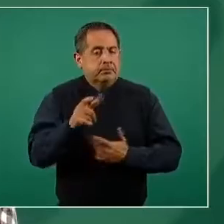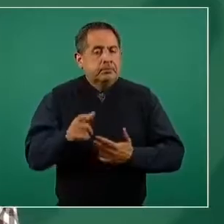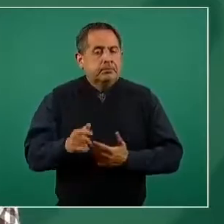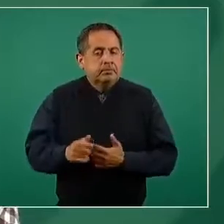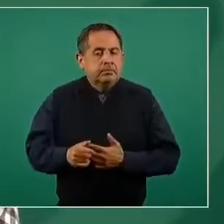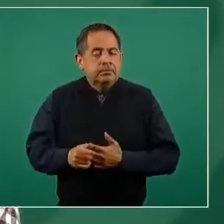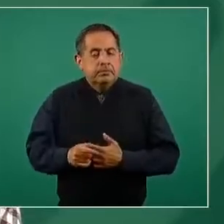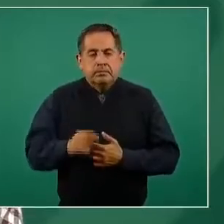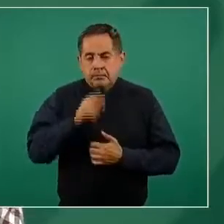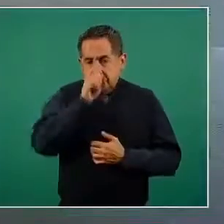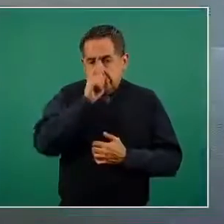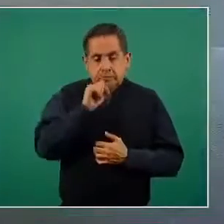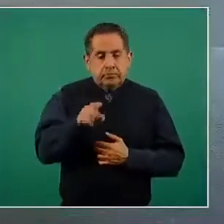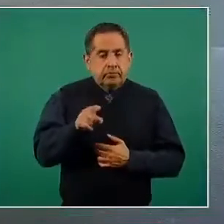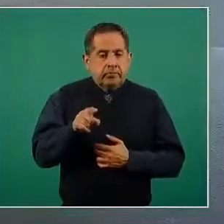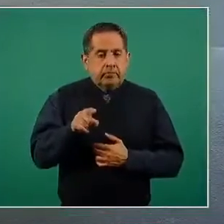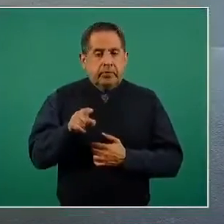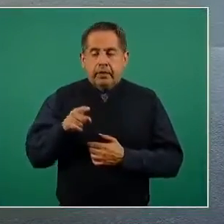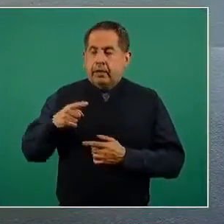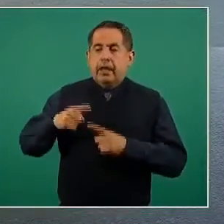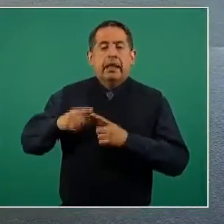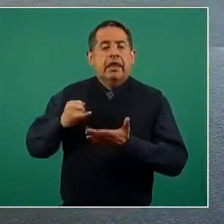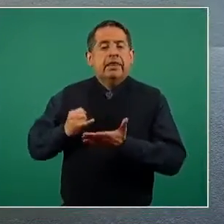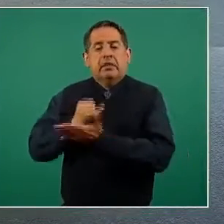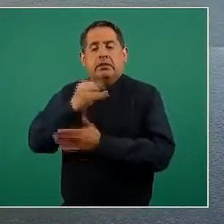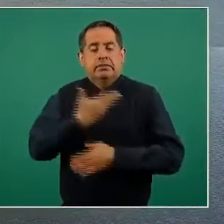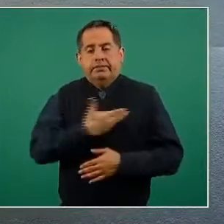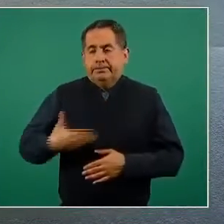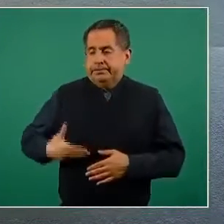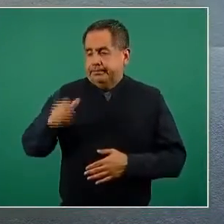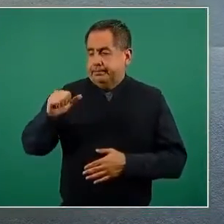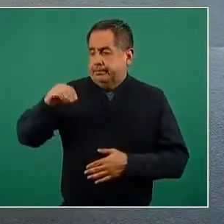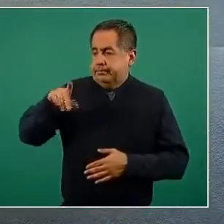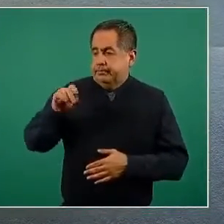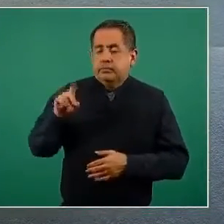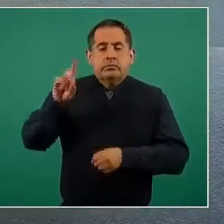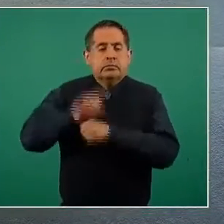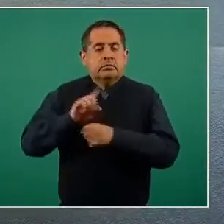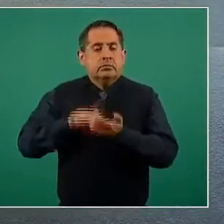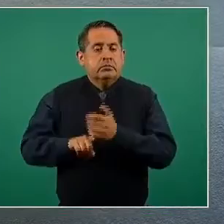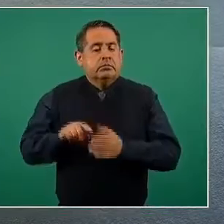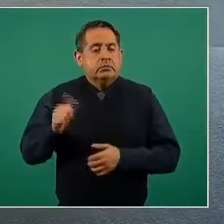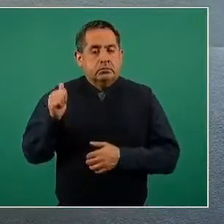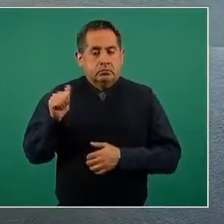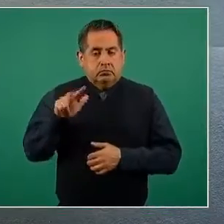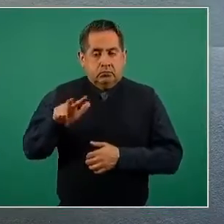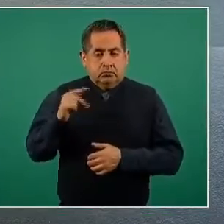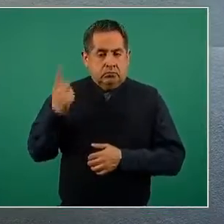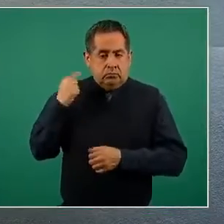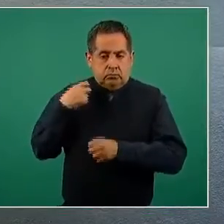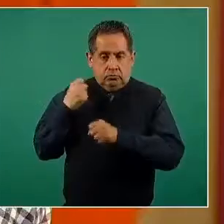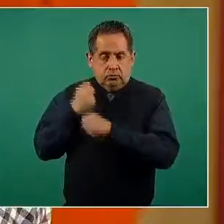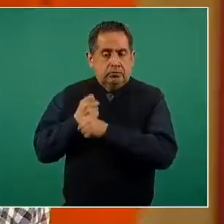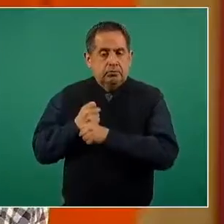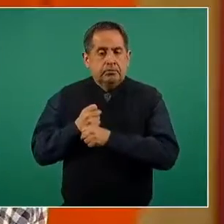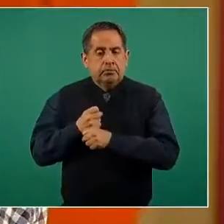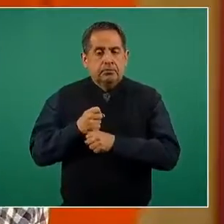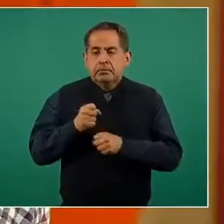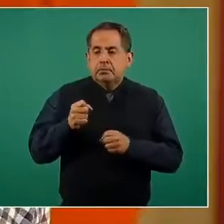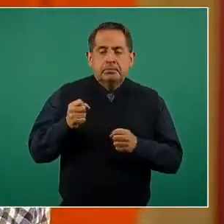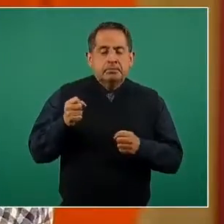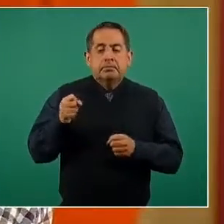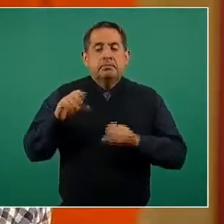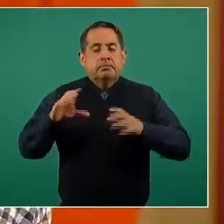eso también, por decisión del presidente López Obrador, el 18 de agosto del año pasado se